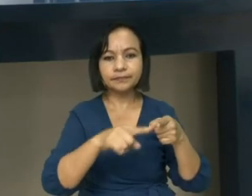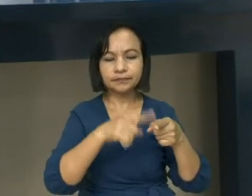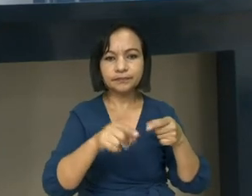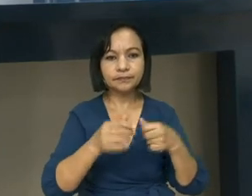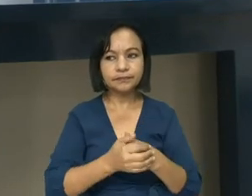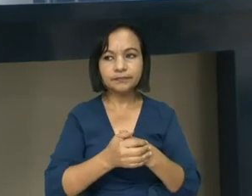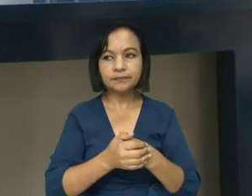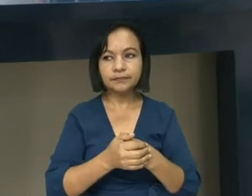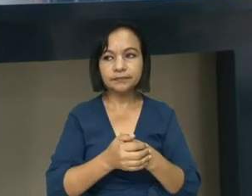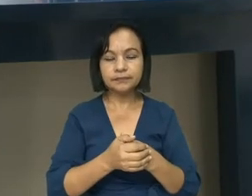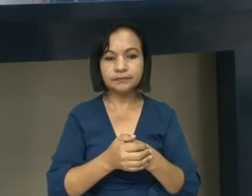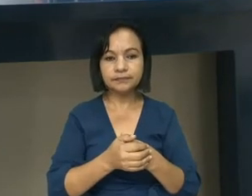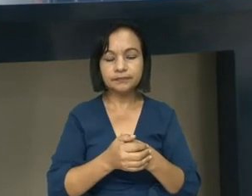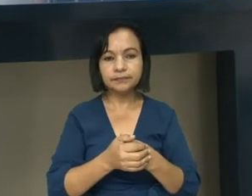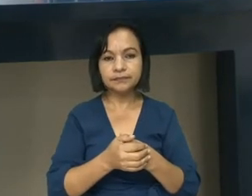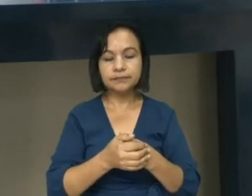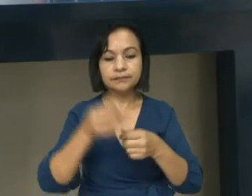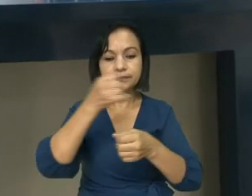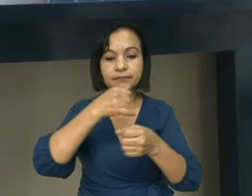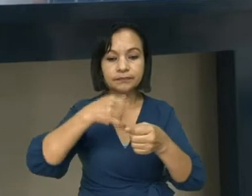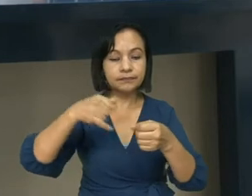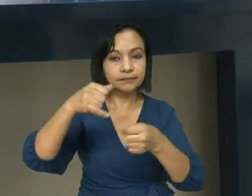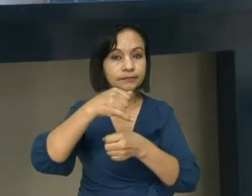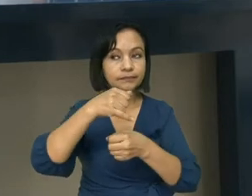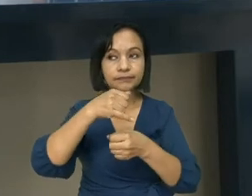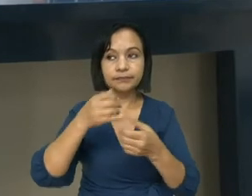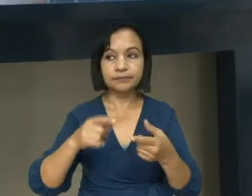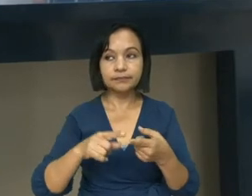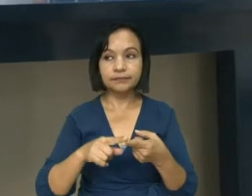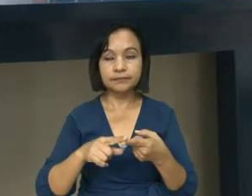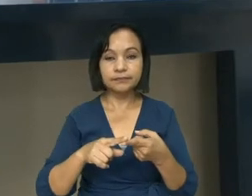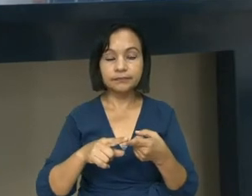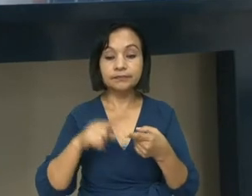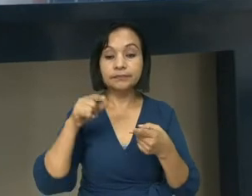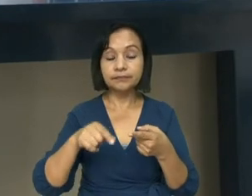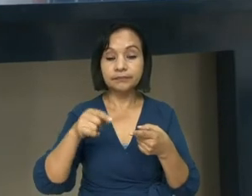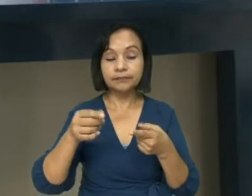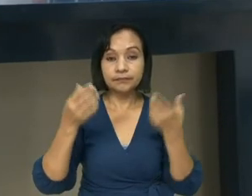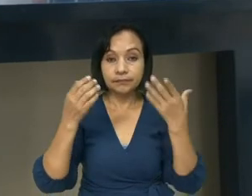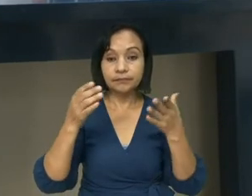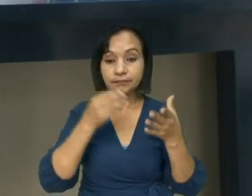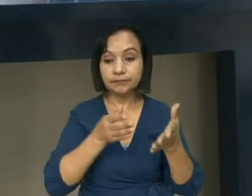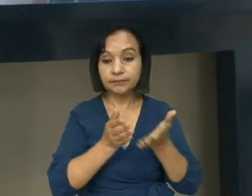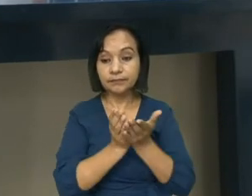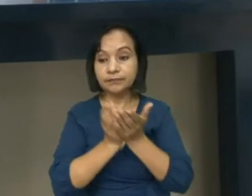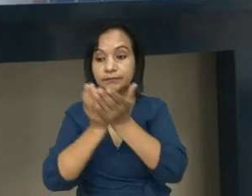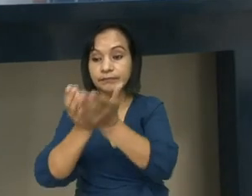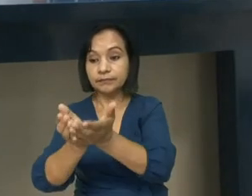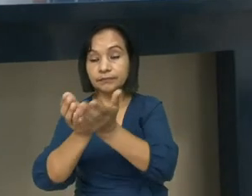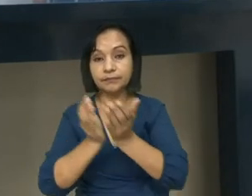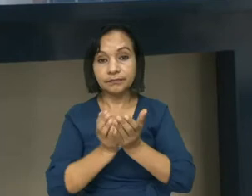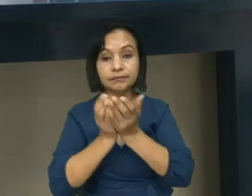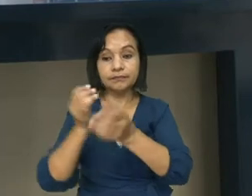costo. Pero el restaurante de allá tiene que trasladar lo que le llevan al puerto hacia